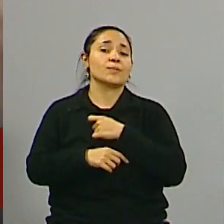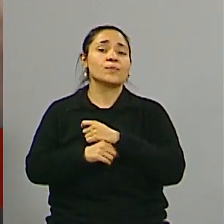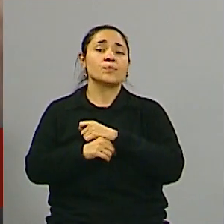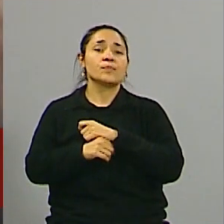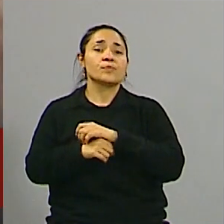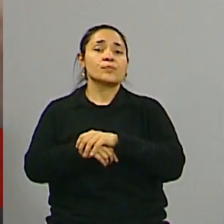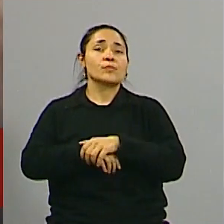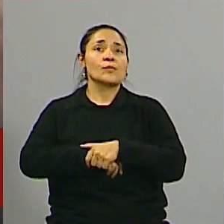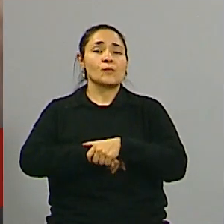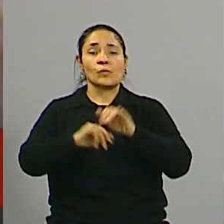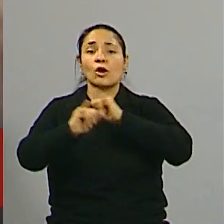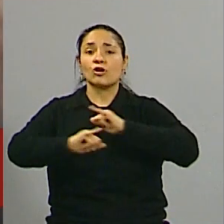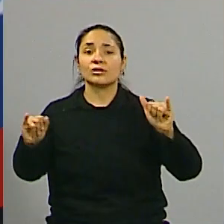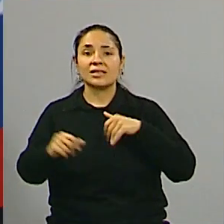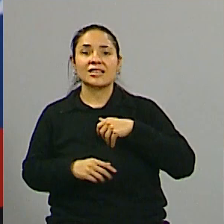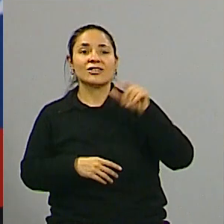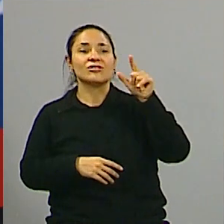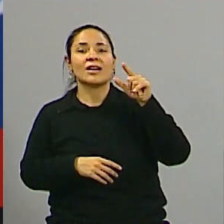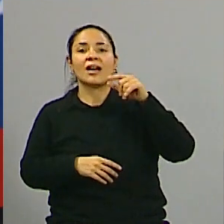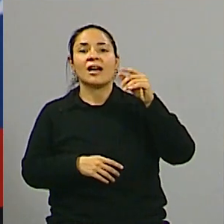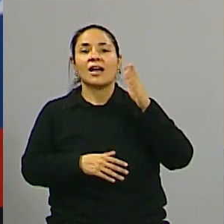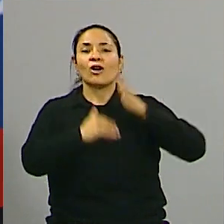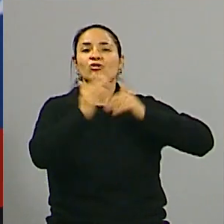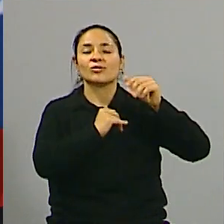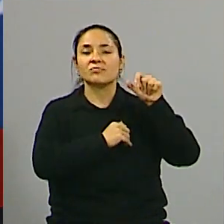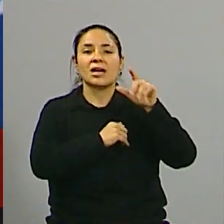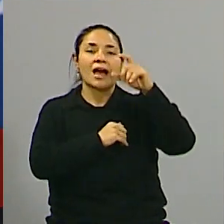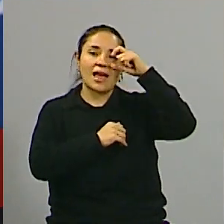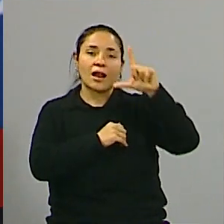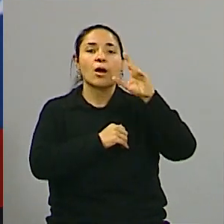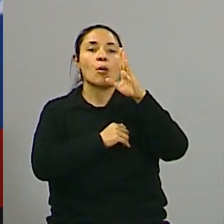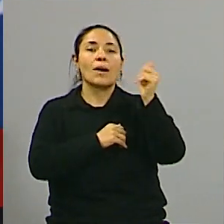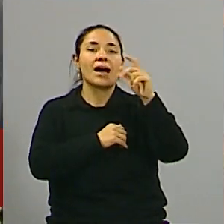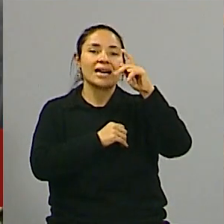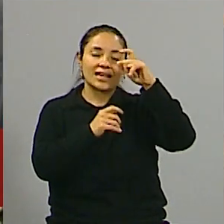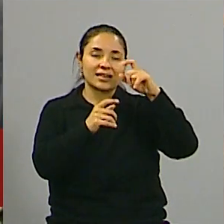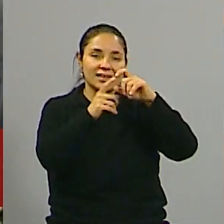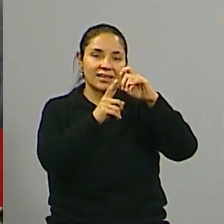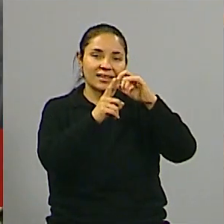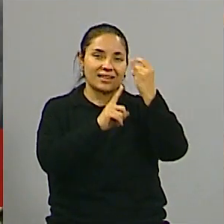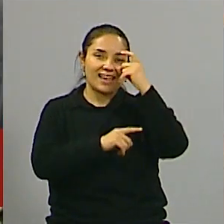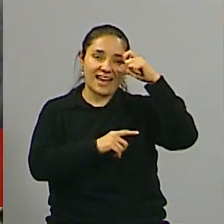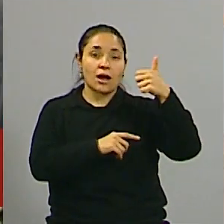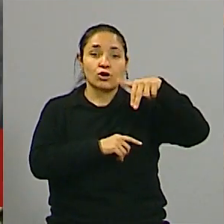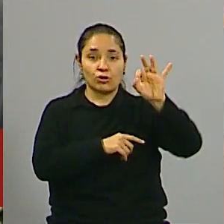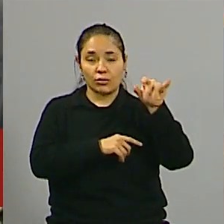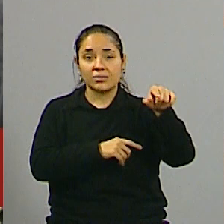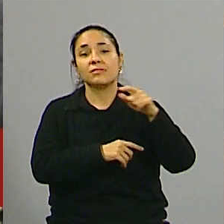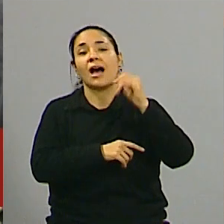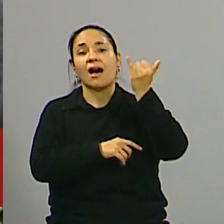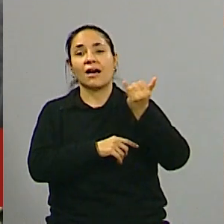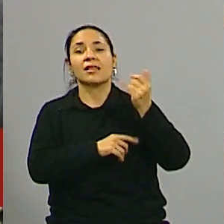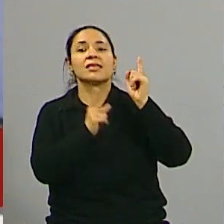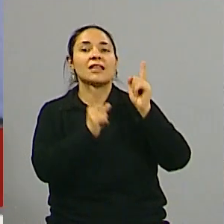tenemos la noticia del Baqueano en el sur y veía varios intendentes, incluso de distintos colores políticos del sur de la provincia, cuando cae lo de Portesiedo,